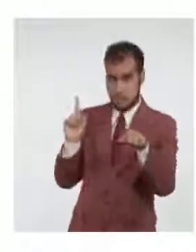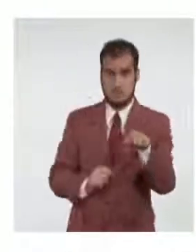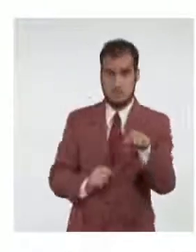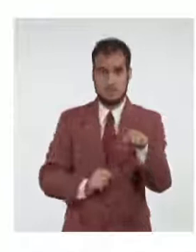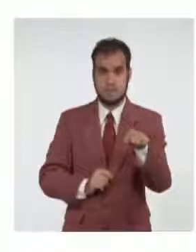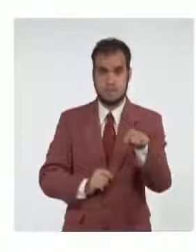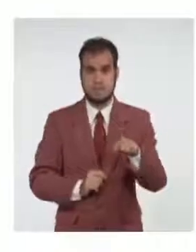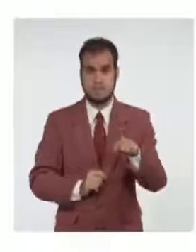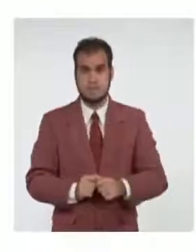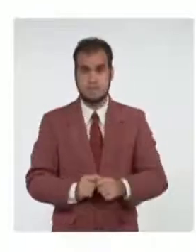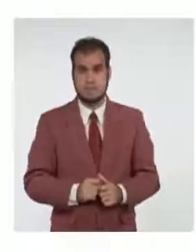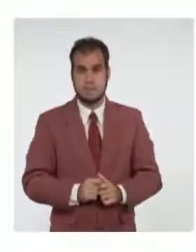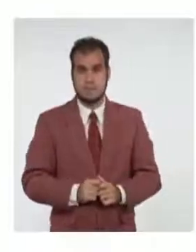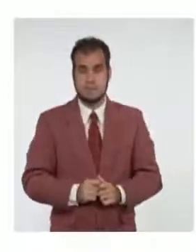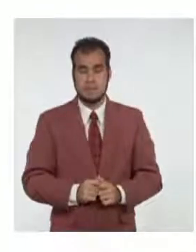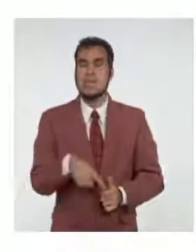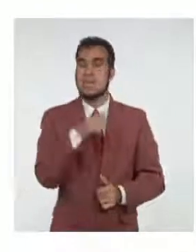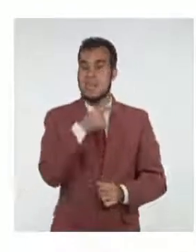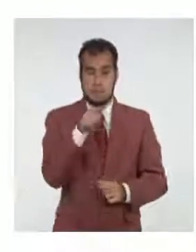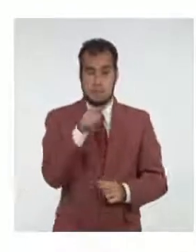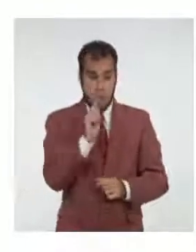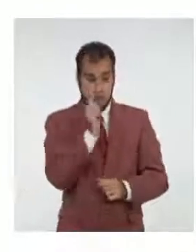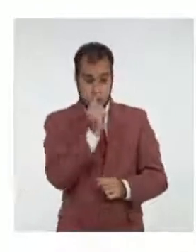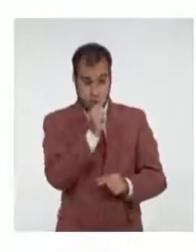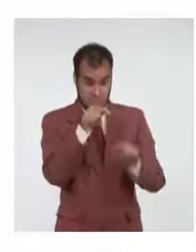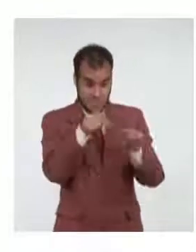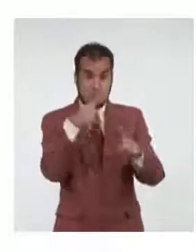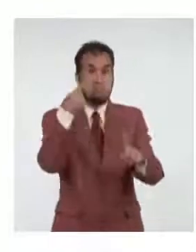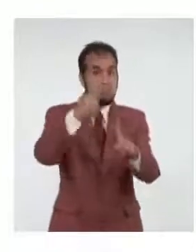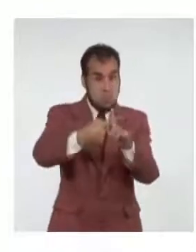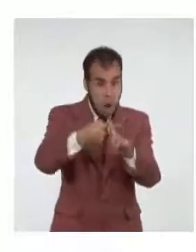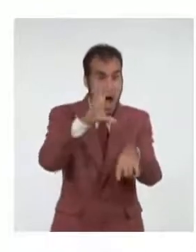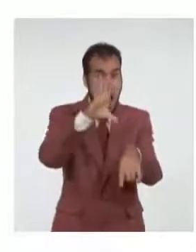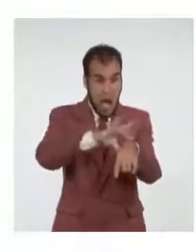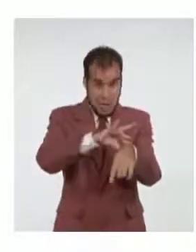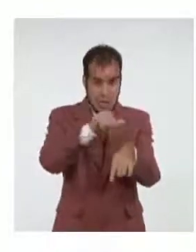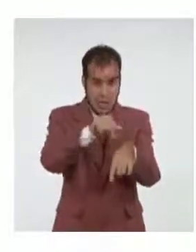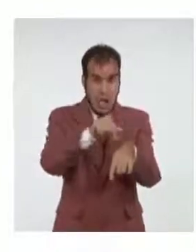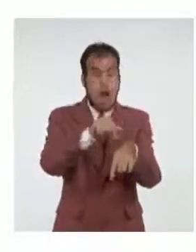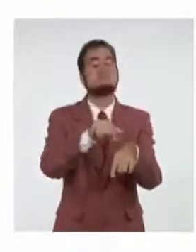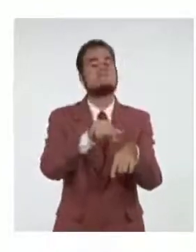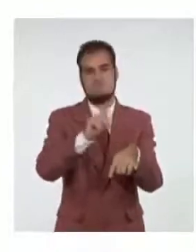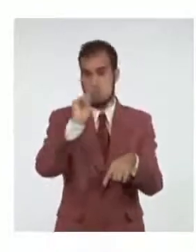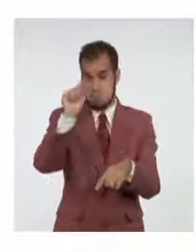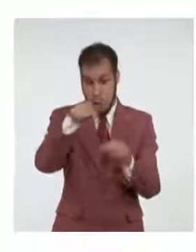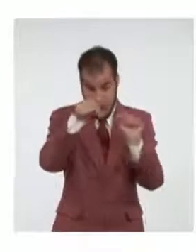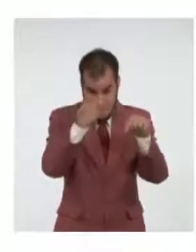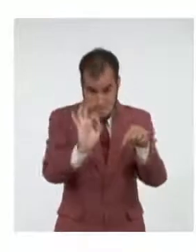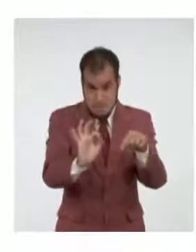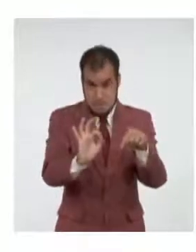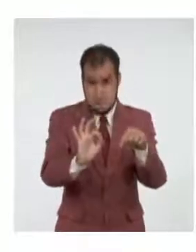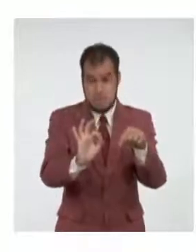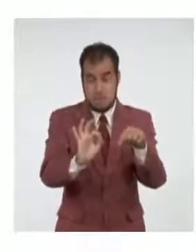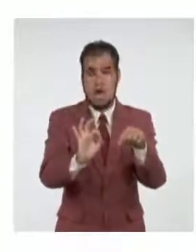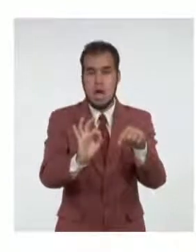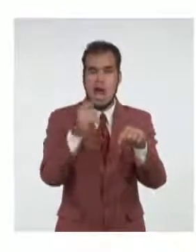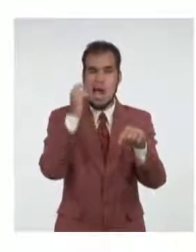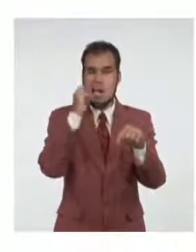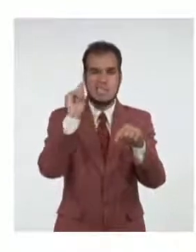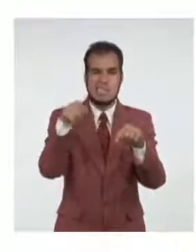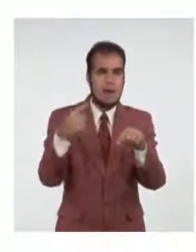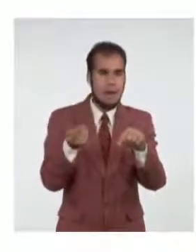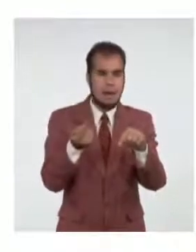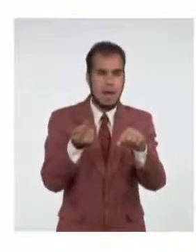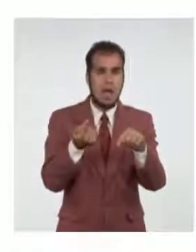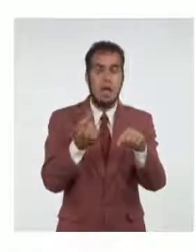antígeno es positivo, inmediatamente, incluso ahí mismo en esa consulta, se le toma una muestra para el